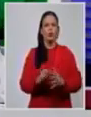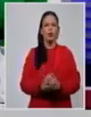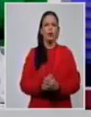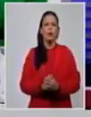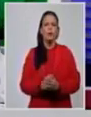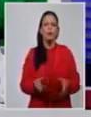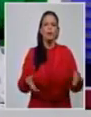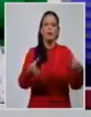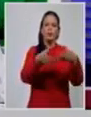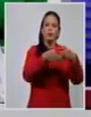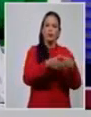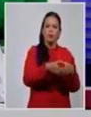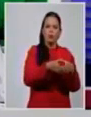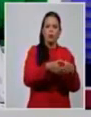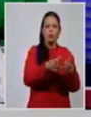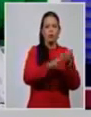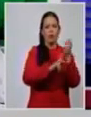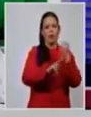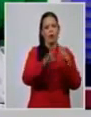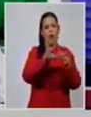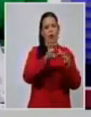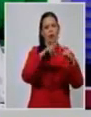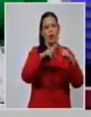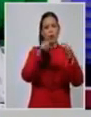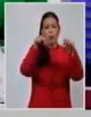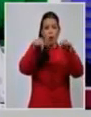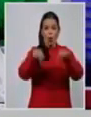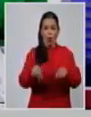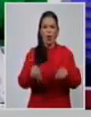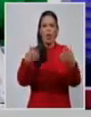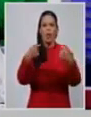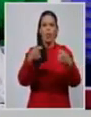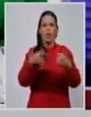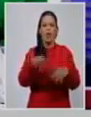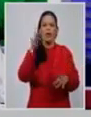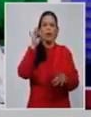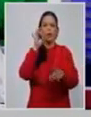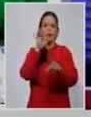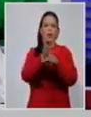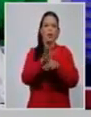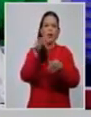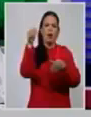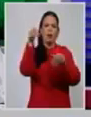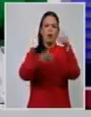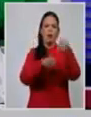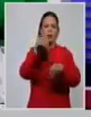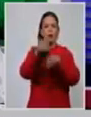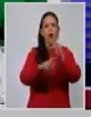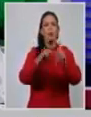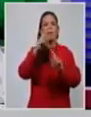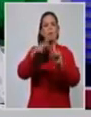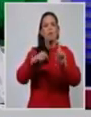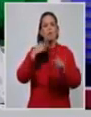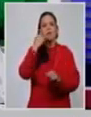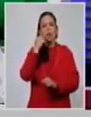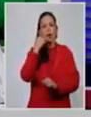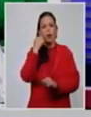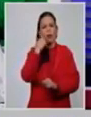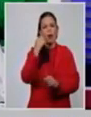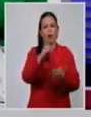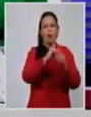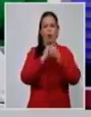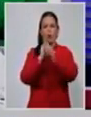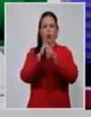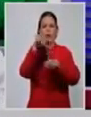con el equipo de Guantánamo. Hoy se deben incorporar más compañeros a apoyar el trabajo. Desde el